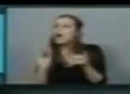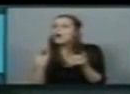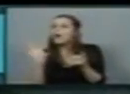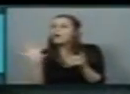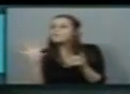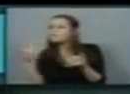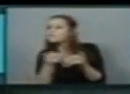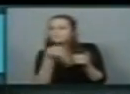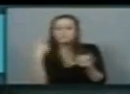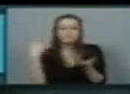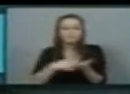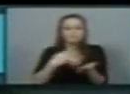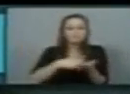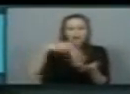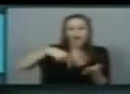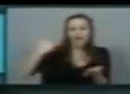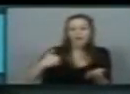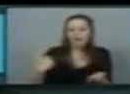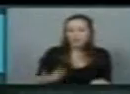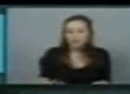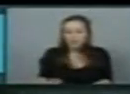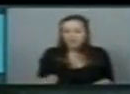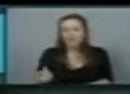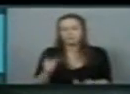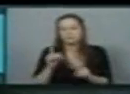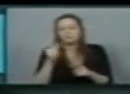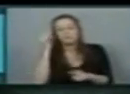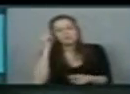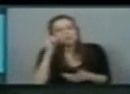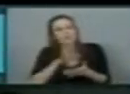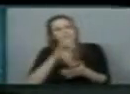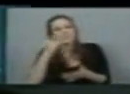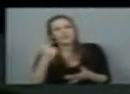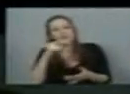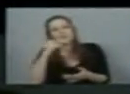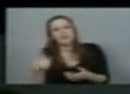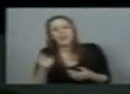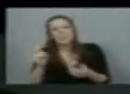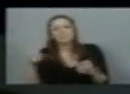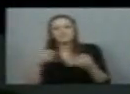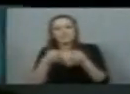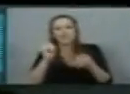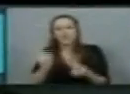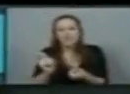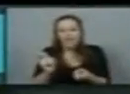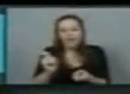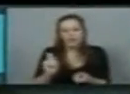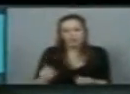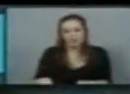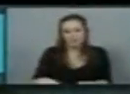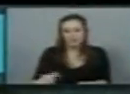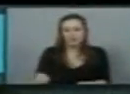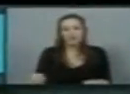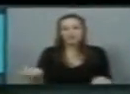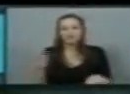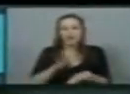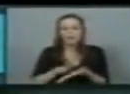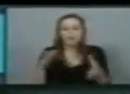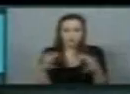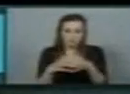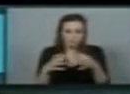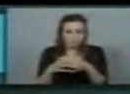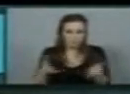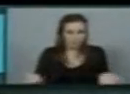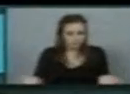en la Argentina. Pero por otro lado, lo que preguntaba el Estado Nacional es quién es socio nuestro en esta compañía, quién es el